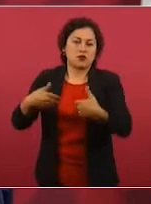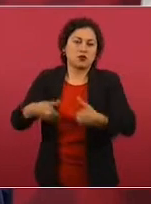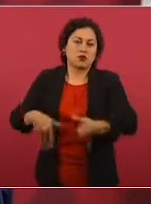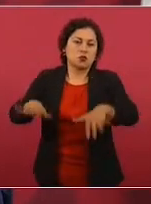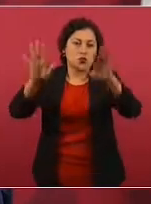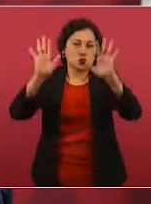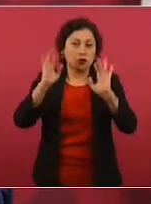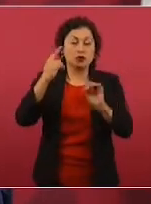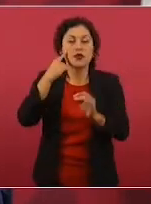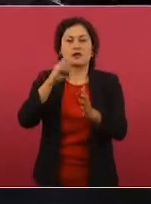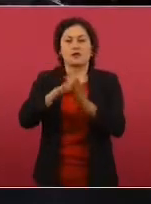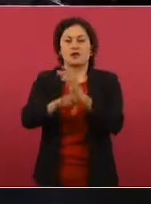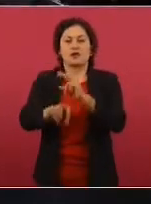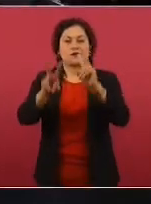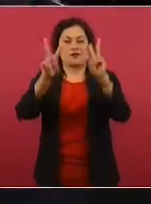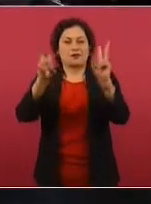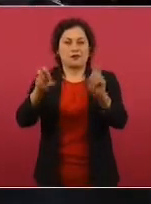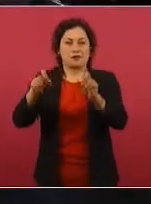herencias,